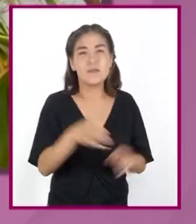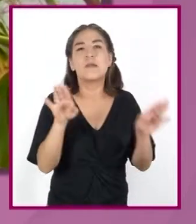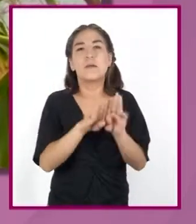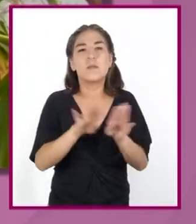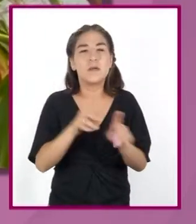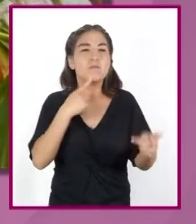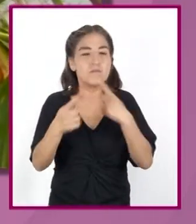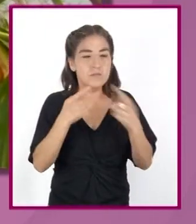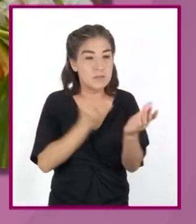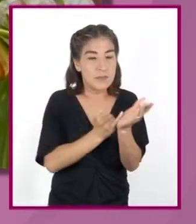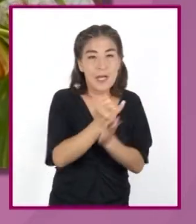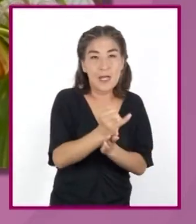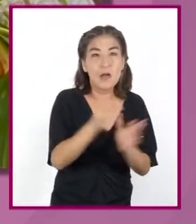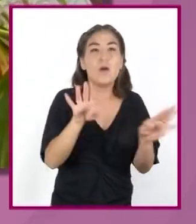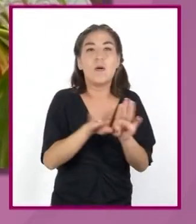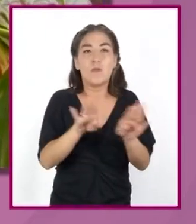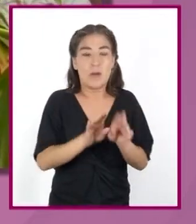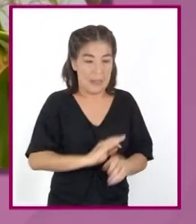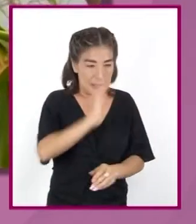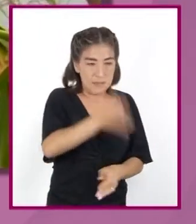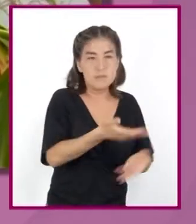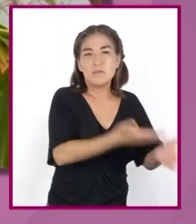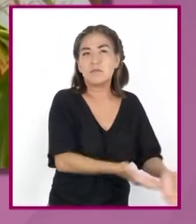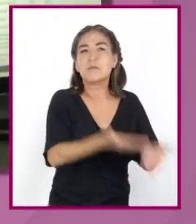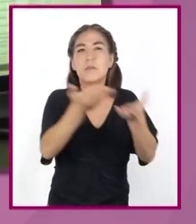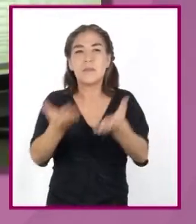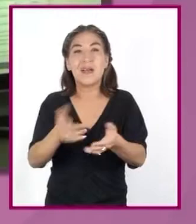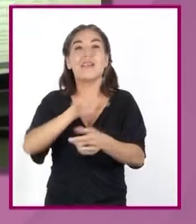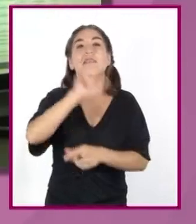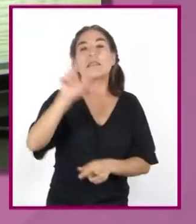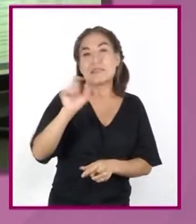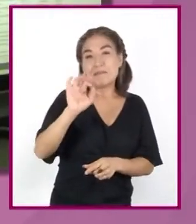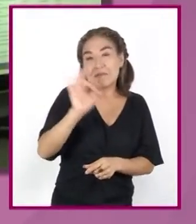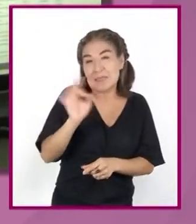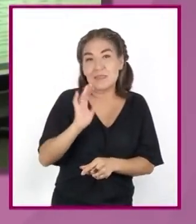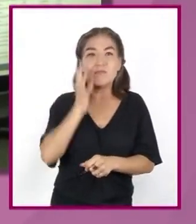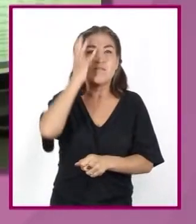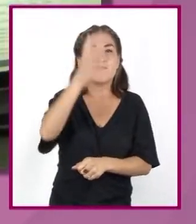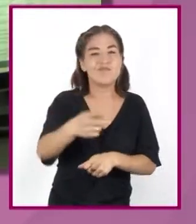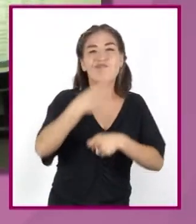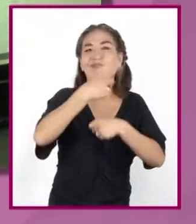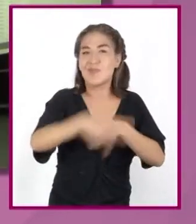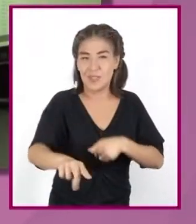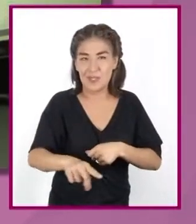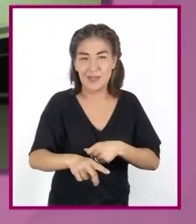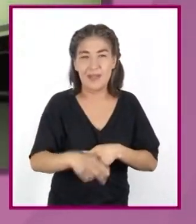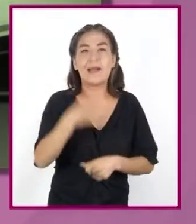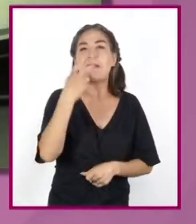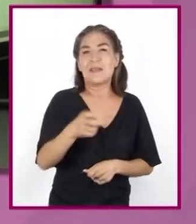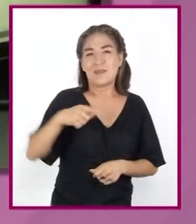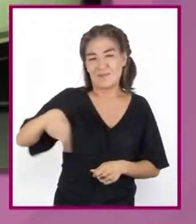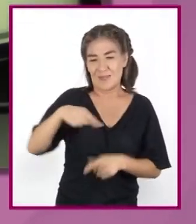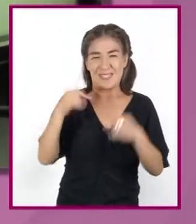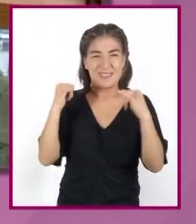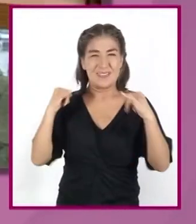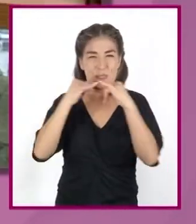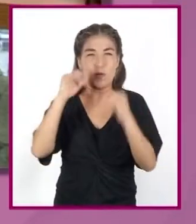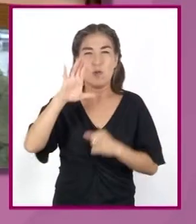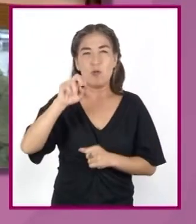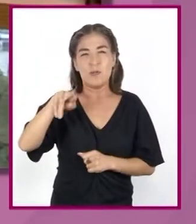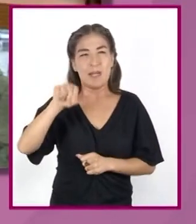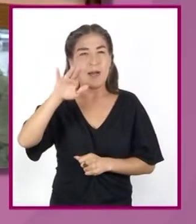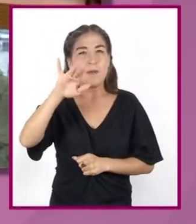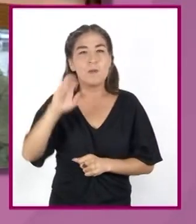decidir liberar algo donde pudiera haber consecuencias. La Conavio trata de proveer toda la información